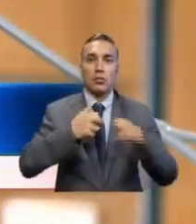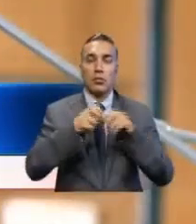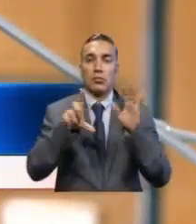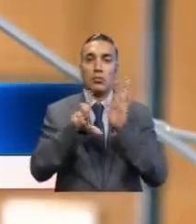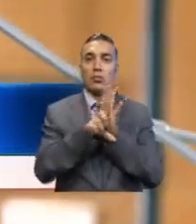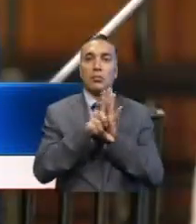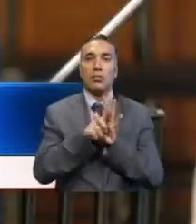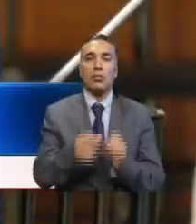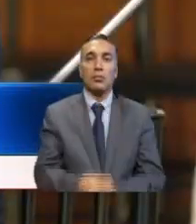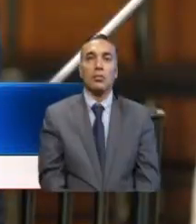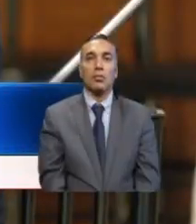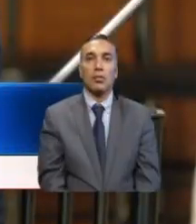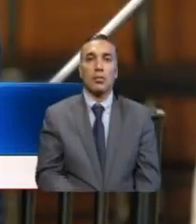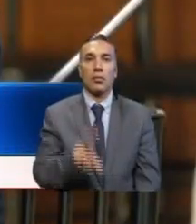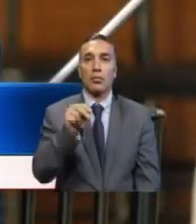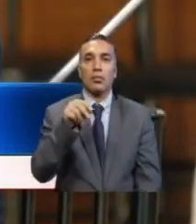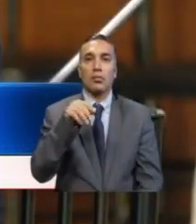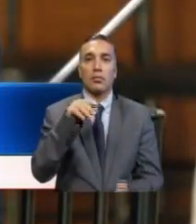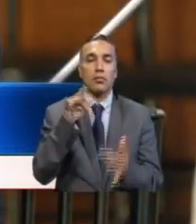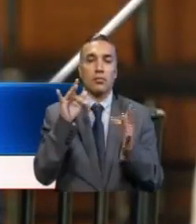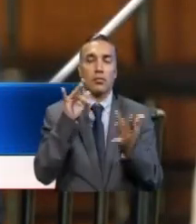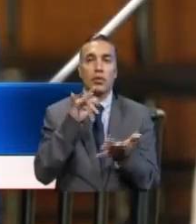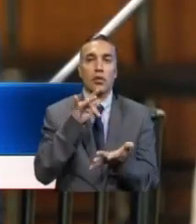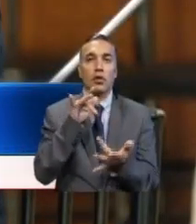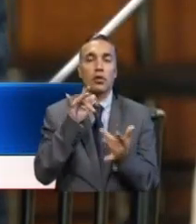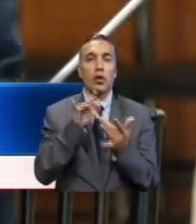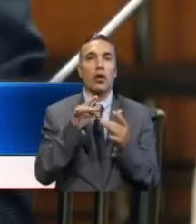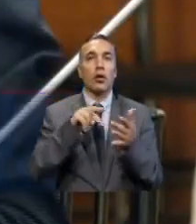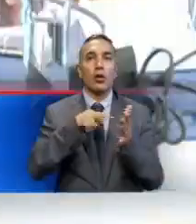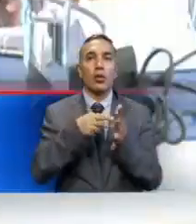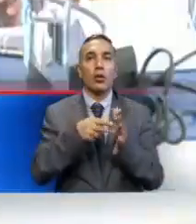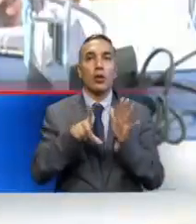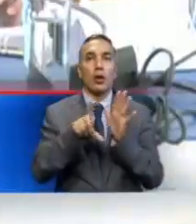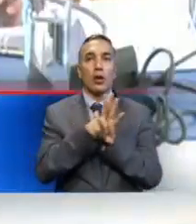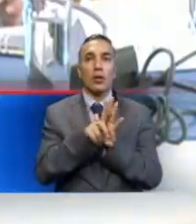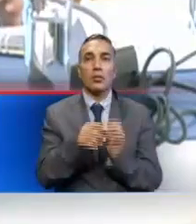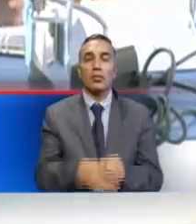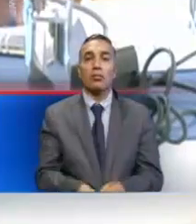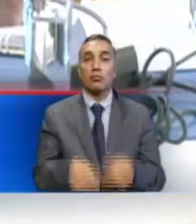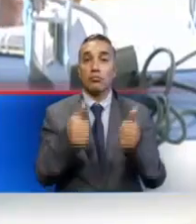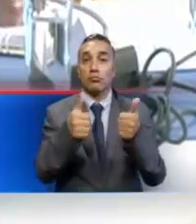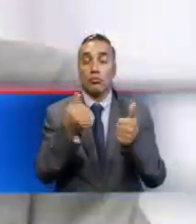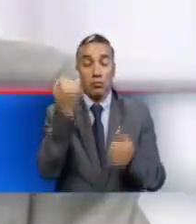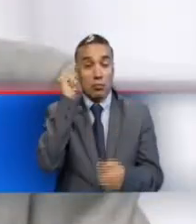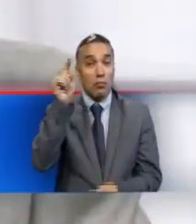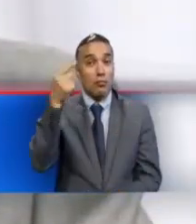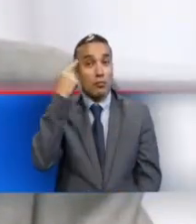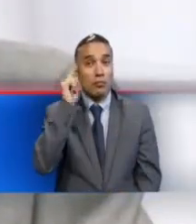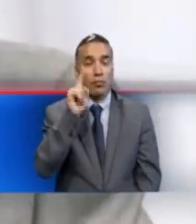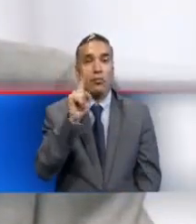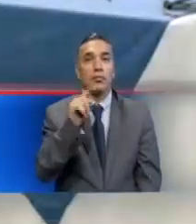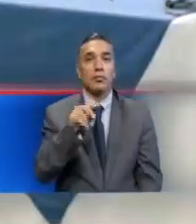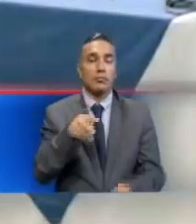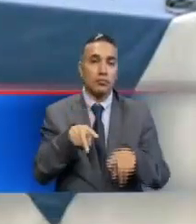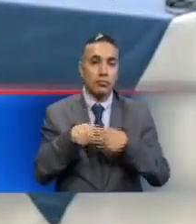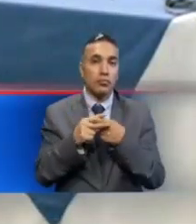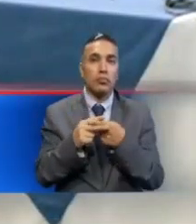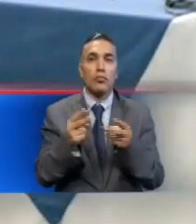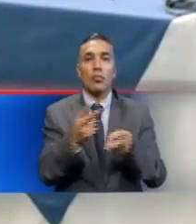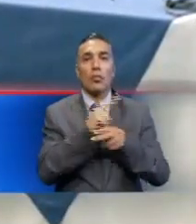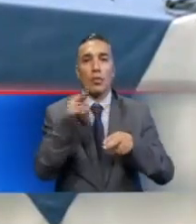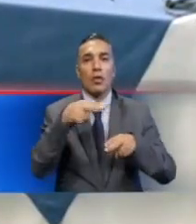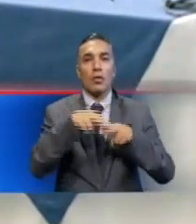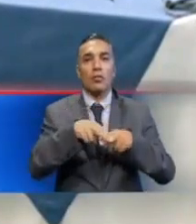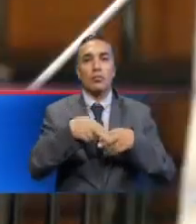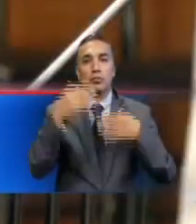Ya no topemos el Código Orgánico Integral Penal, porque eso solo nos brinda inseguridad jurídica. Dijo que es una buena iniciativa del gobierno apostar por la creación de un Consejo Nacional